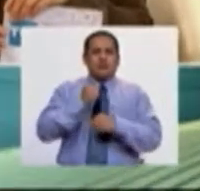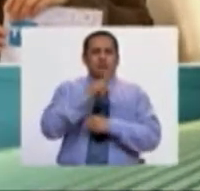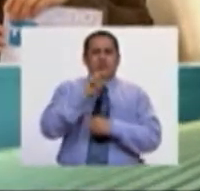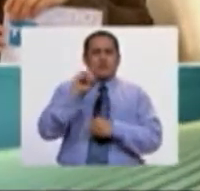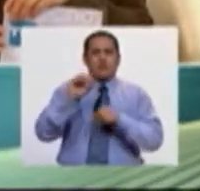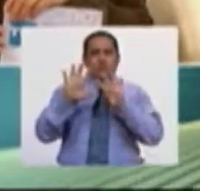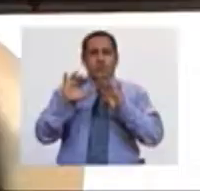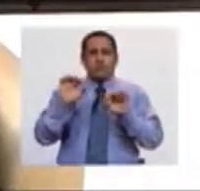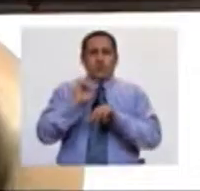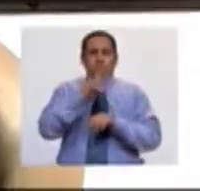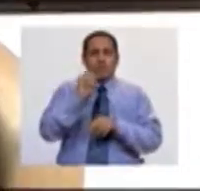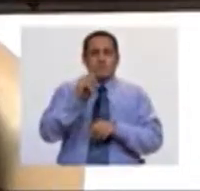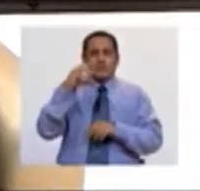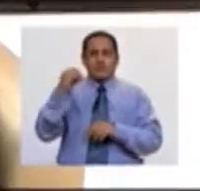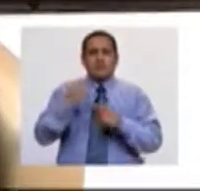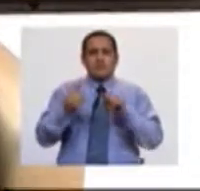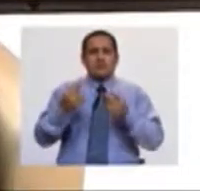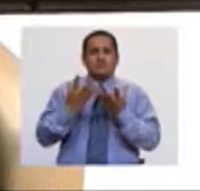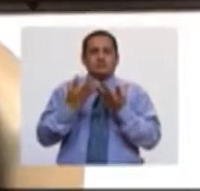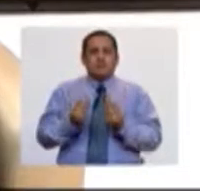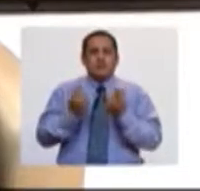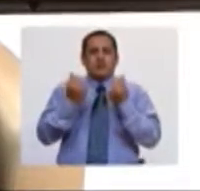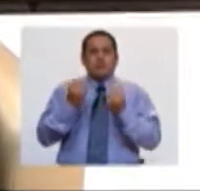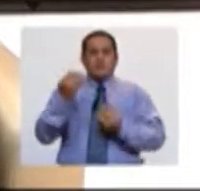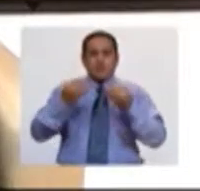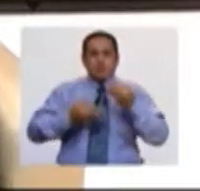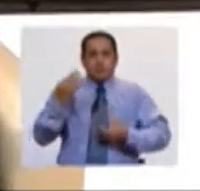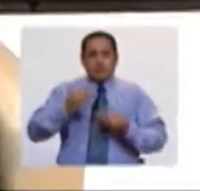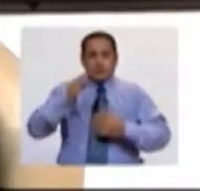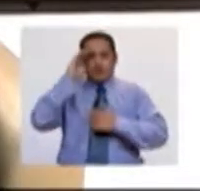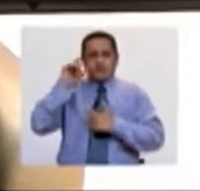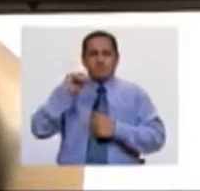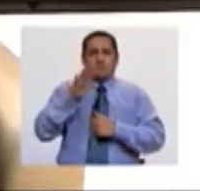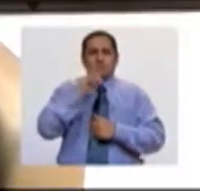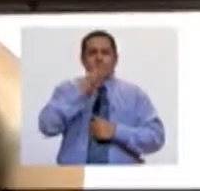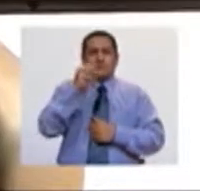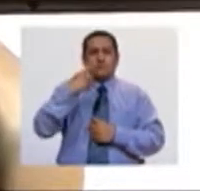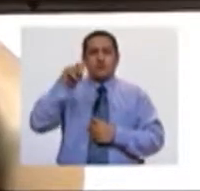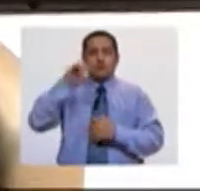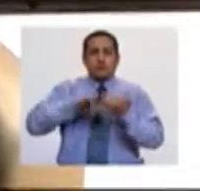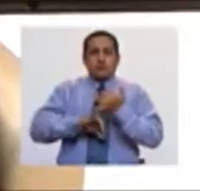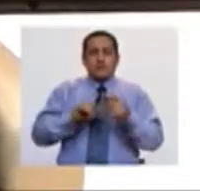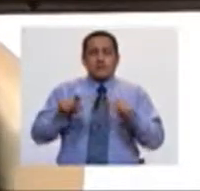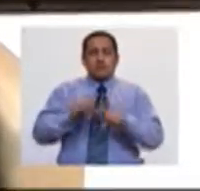2009, 2010, pero lamentablemente ese año hubo reducción económica del presupuesto del ejército en casi 200 millones de soles. Y eso no permitió